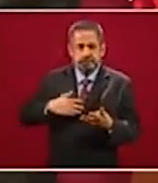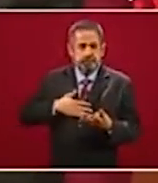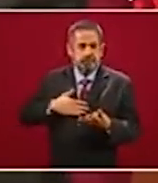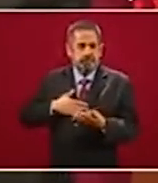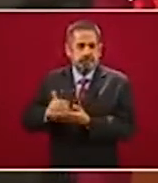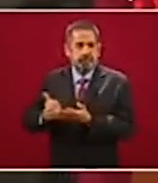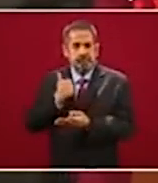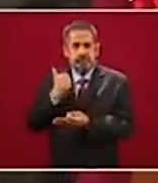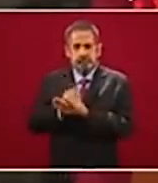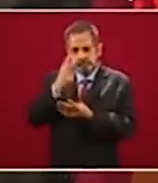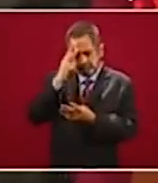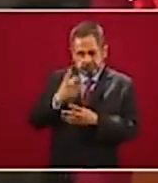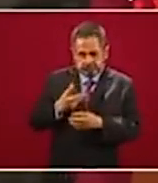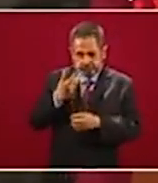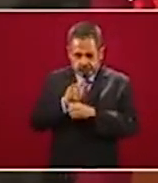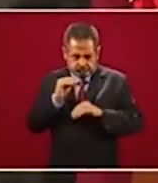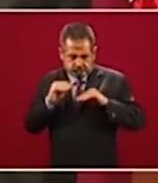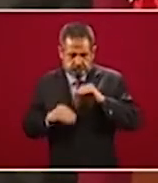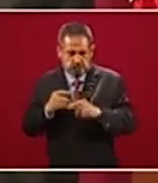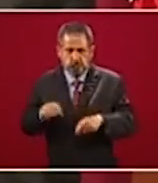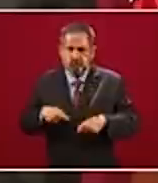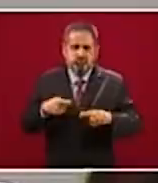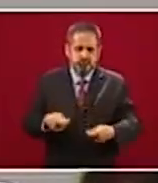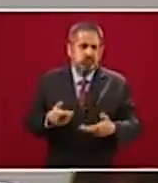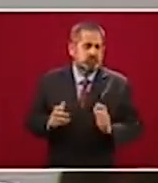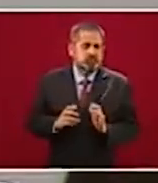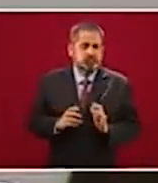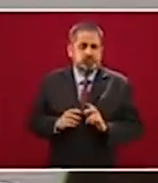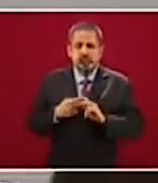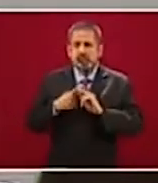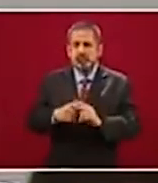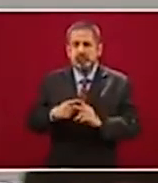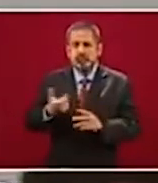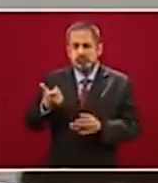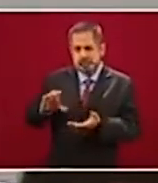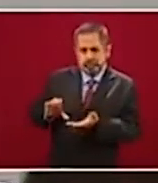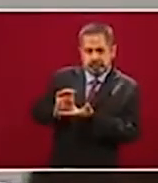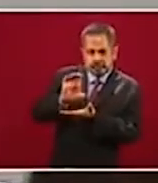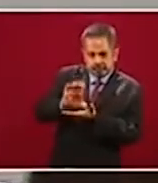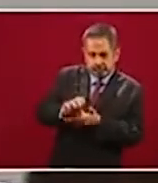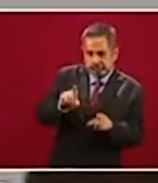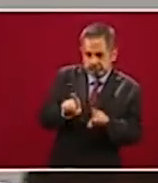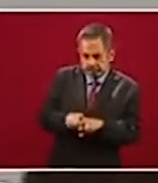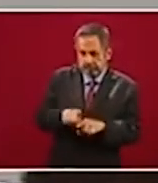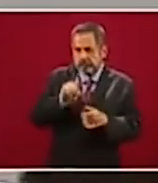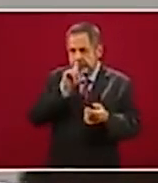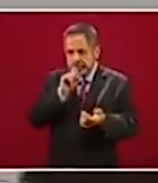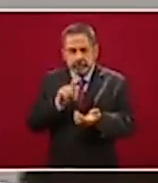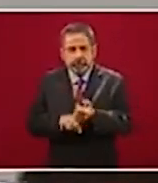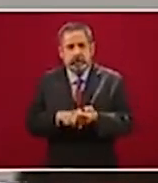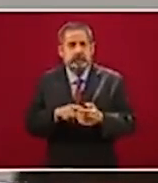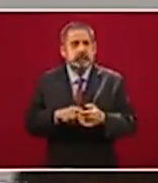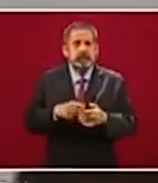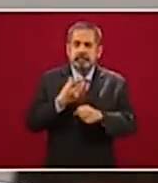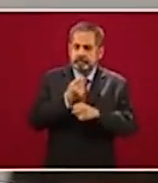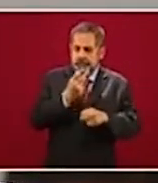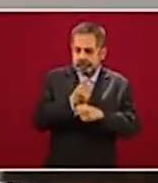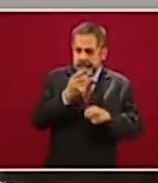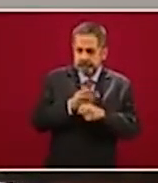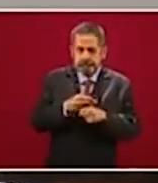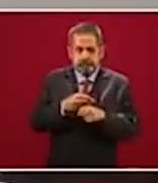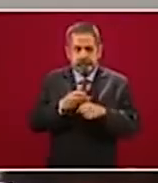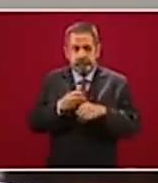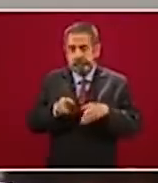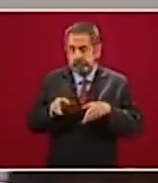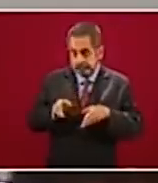contribución que vamos a hacer a partir de recursos públicos y también de la interconexión a las carreteras